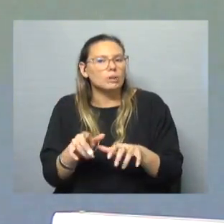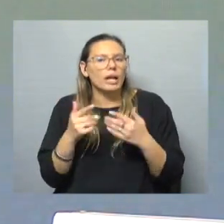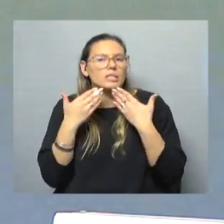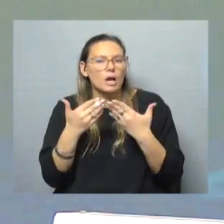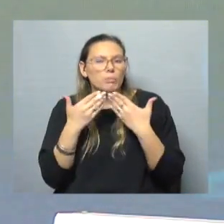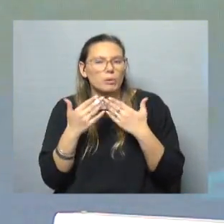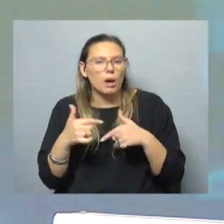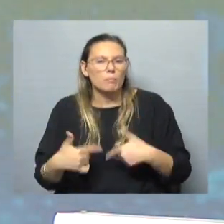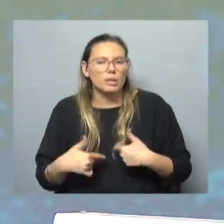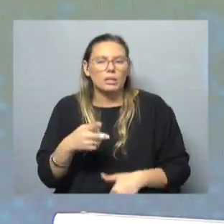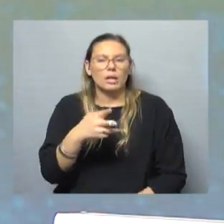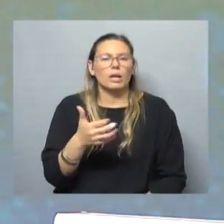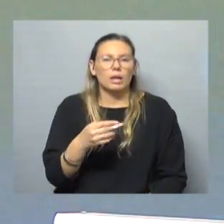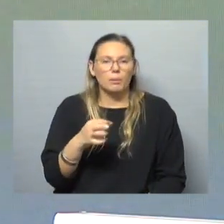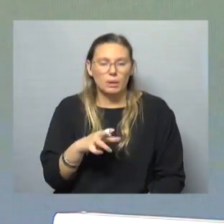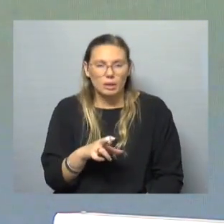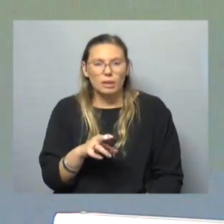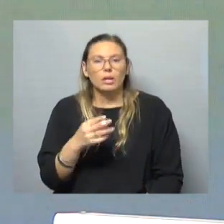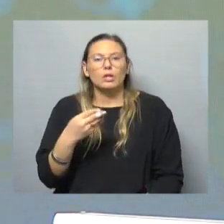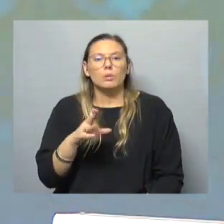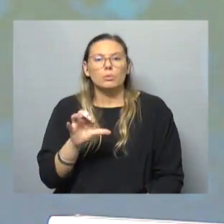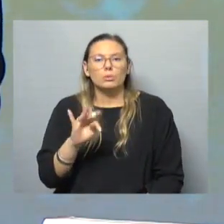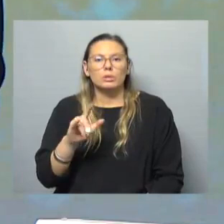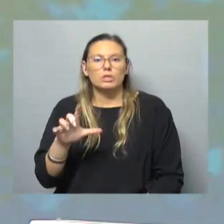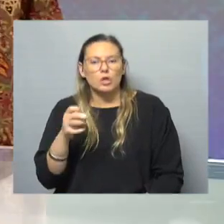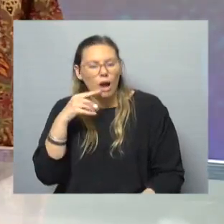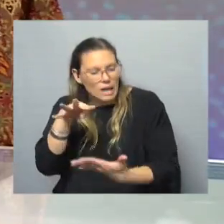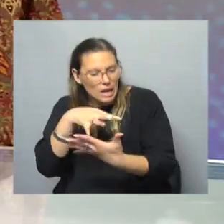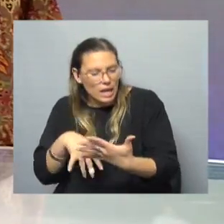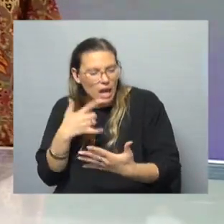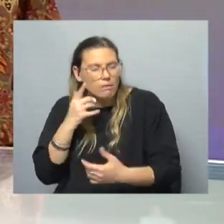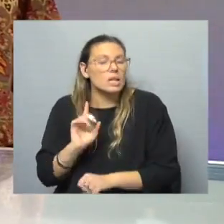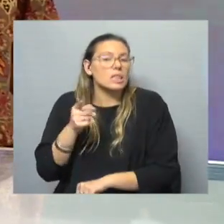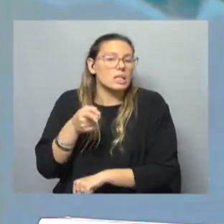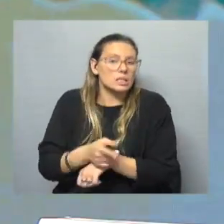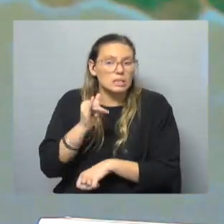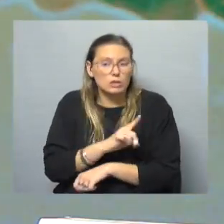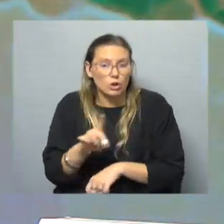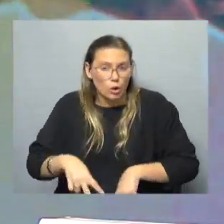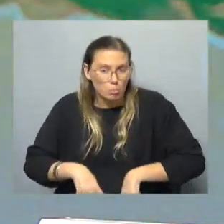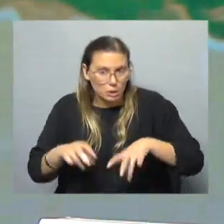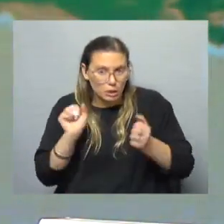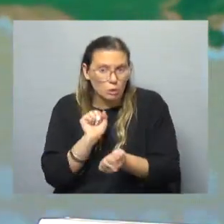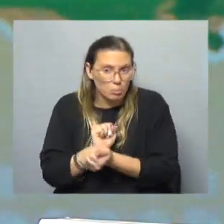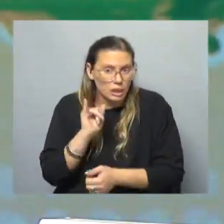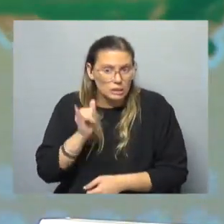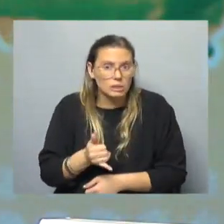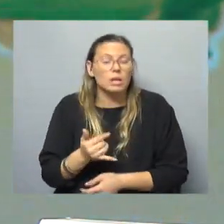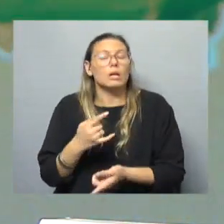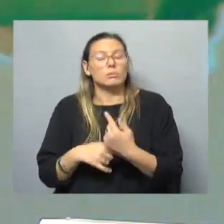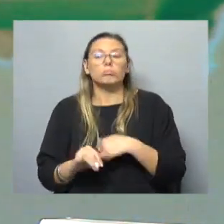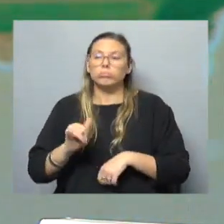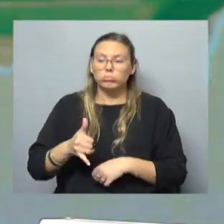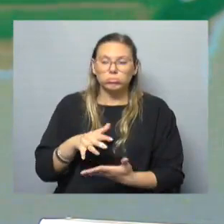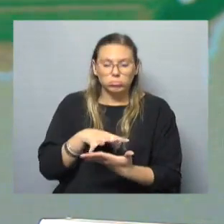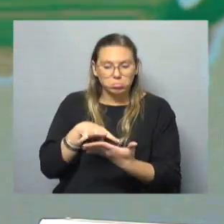interpelación a los ministros Luis Alberto Heber y Francisco Bustillo para, en función de eso, resolver si abrir o no una investigación penal. Finalmente, entendió